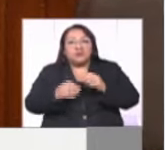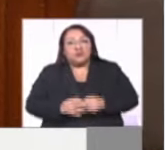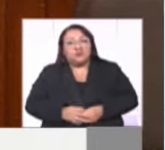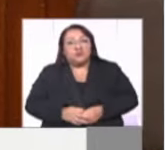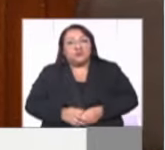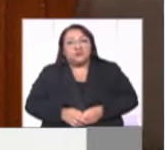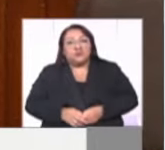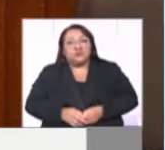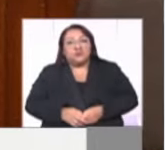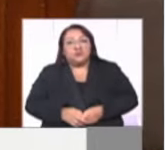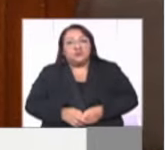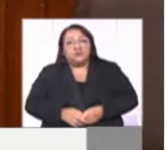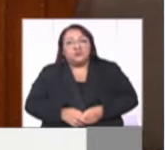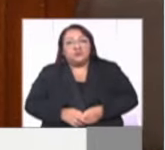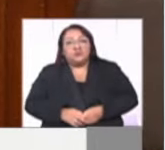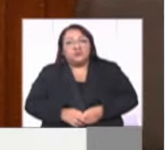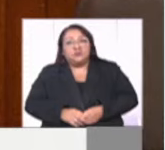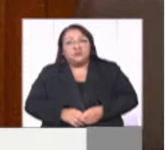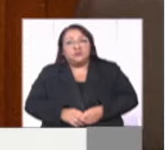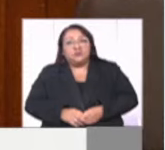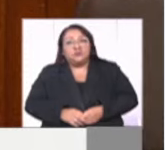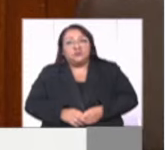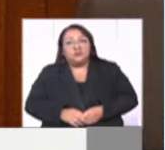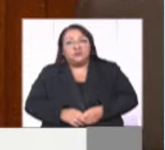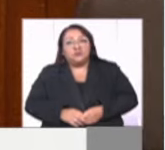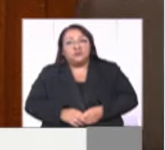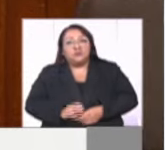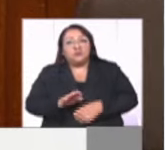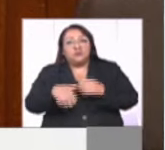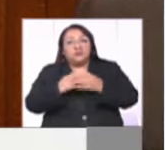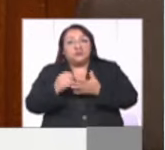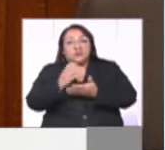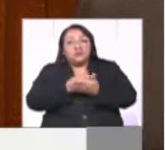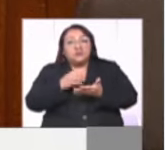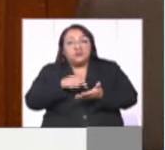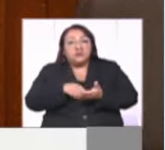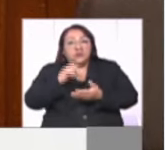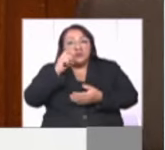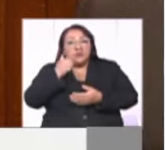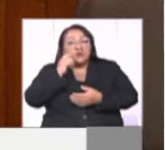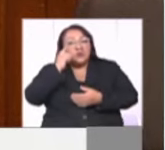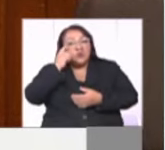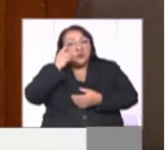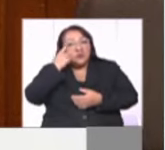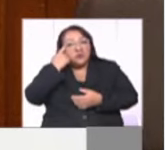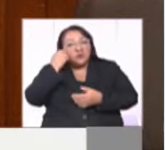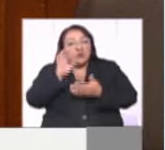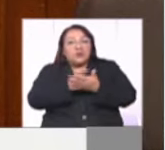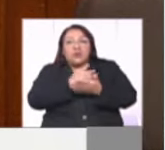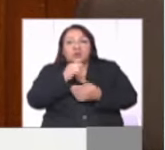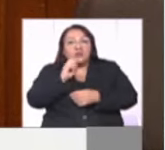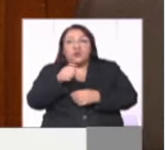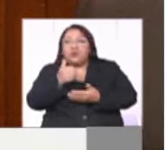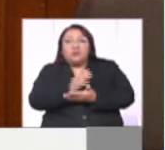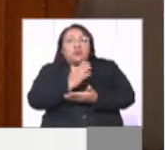presupuesto. Todo está centralizado. Yo creo que nadie está hablando de otra